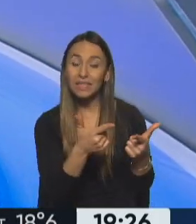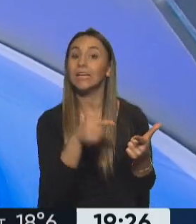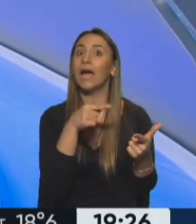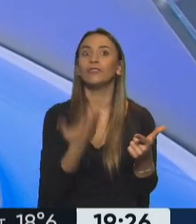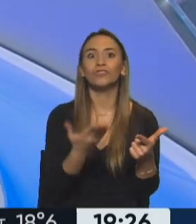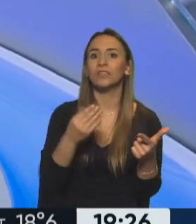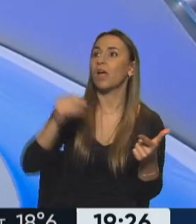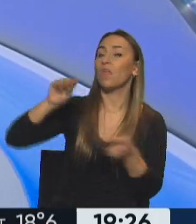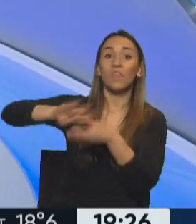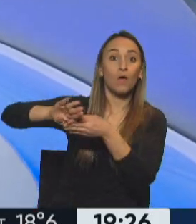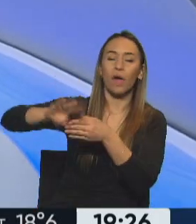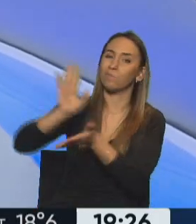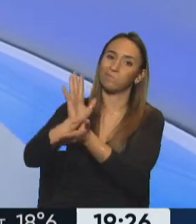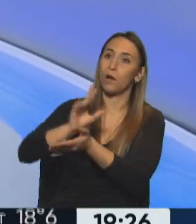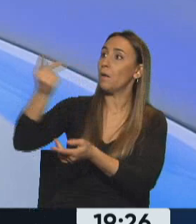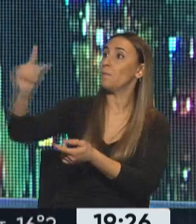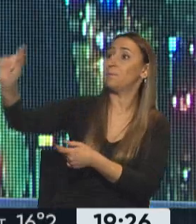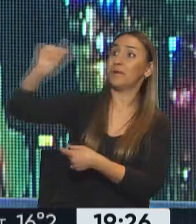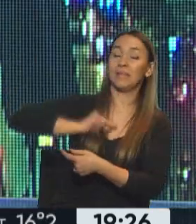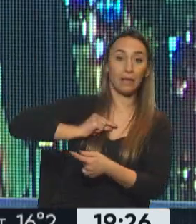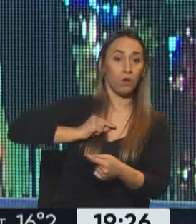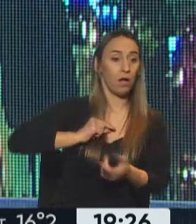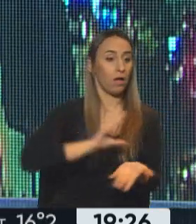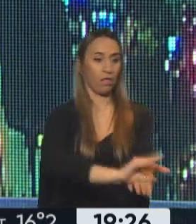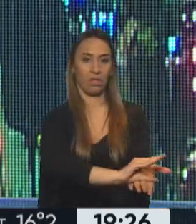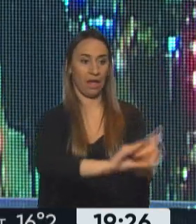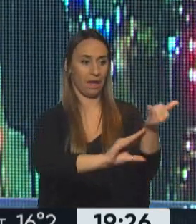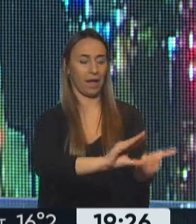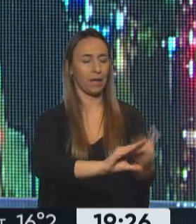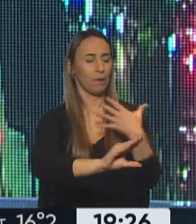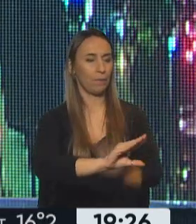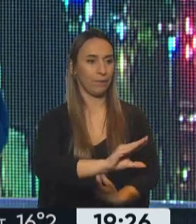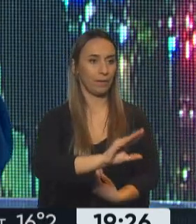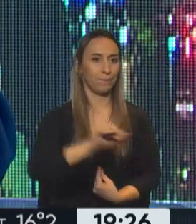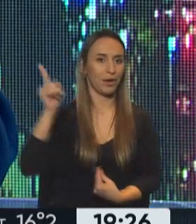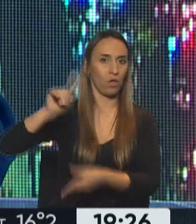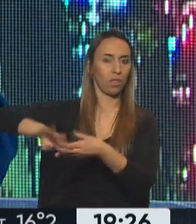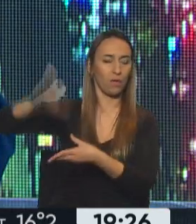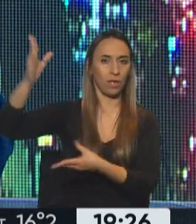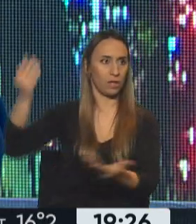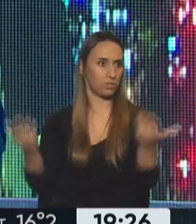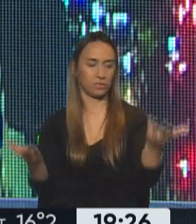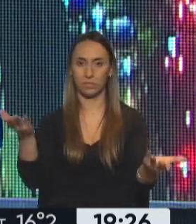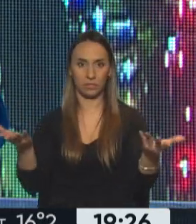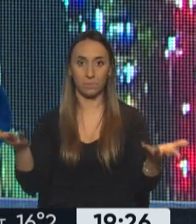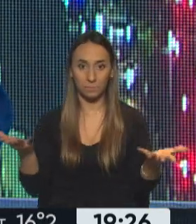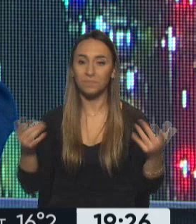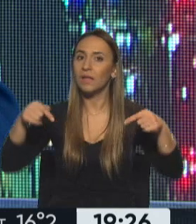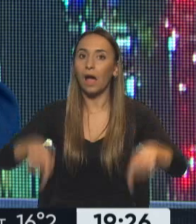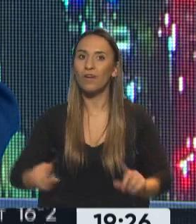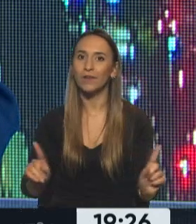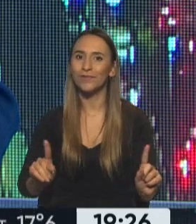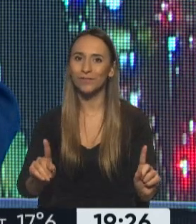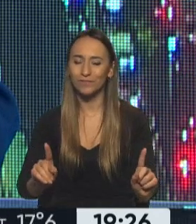Bueno, nos va a costar salir. Tenemos que hacer sintonía muy fina con lo poco que hay para que no se pare el nivel de